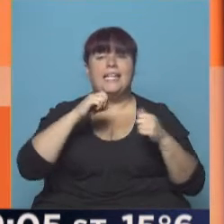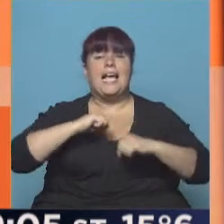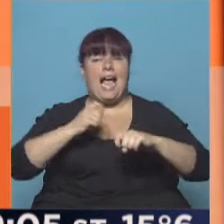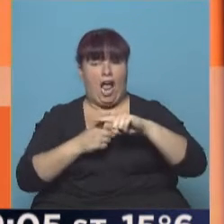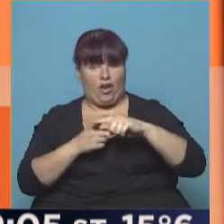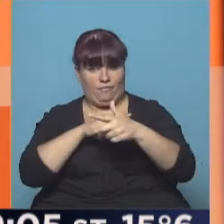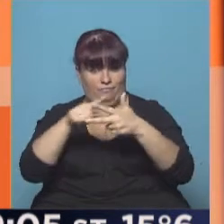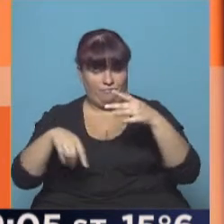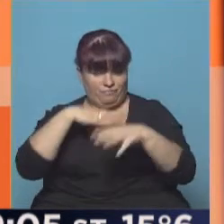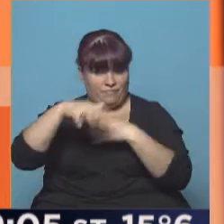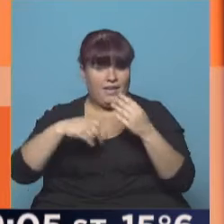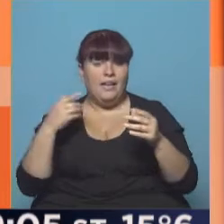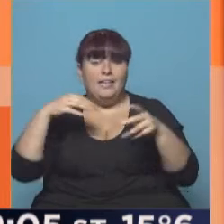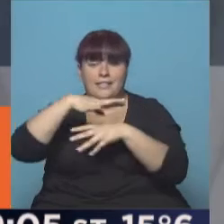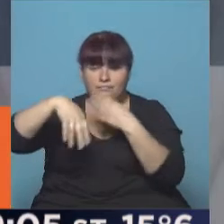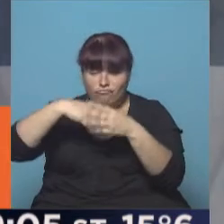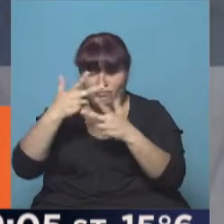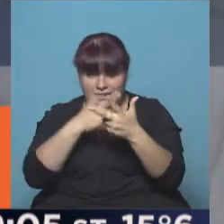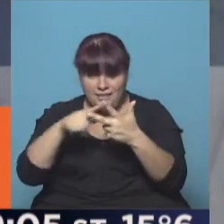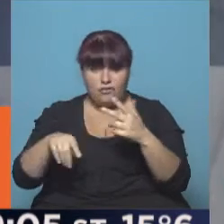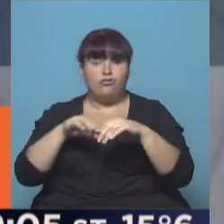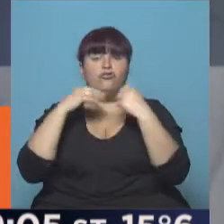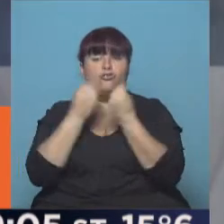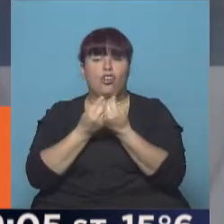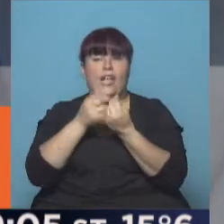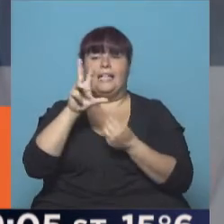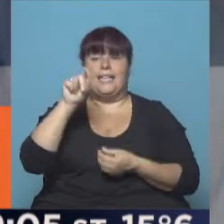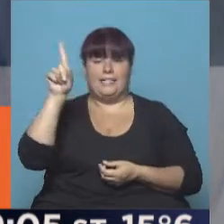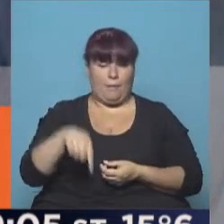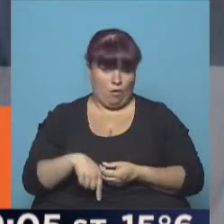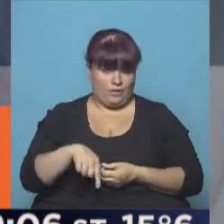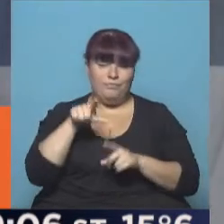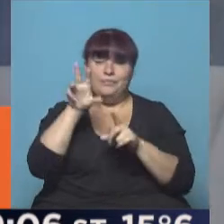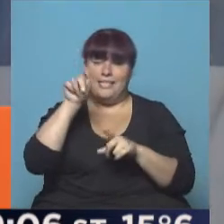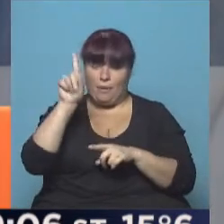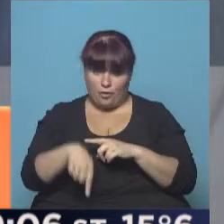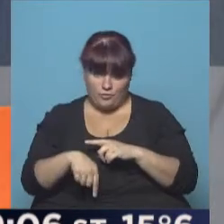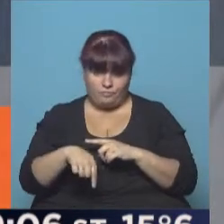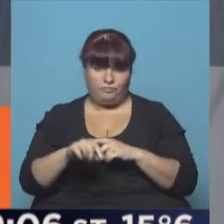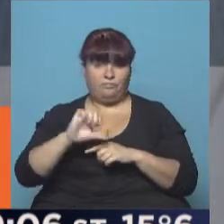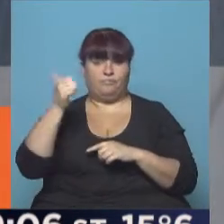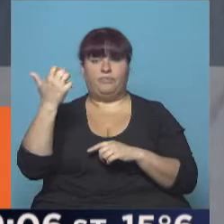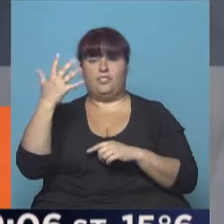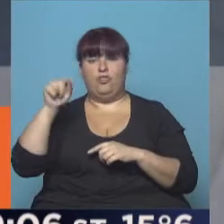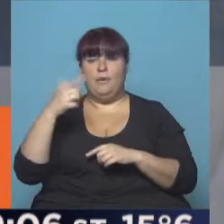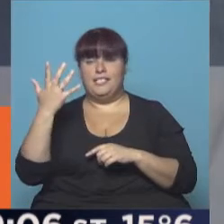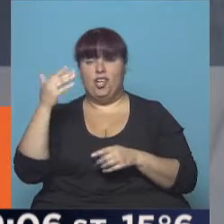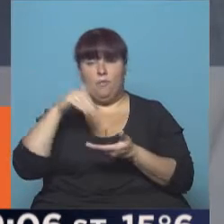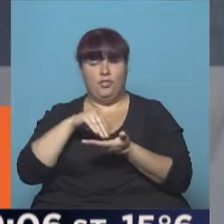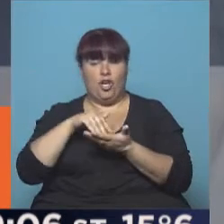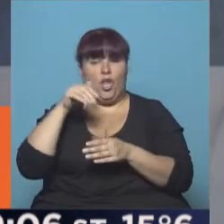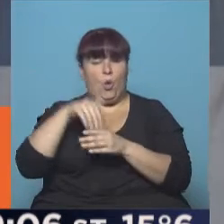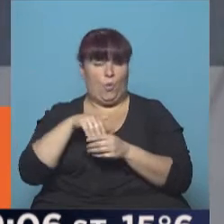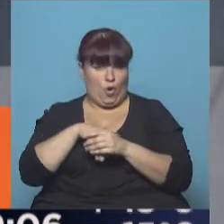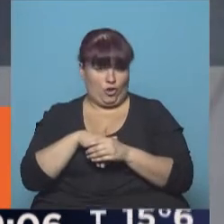contra Elisa Carrió. Allí gana la interna, el total se lleva al 30%, de ese 30% él se queda con 5,5 millones de